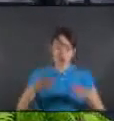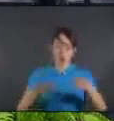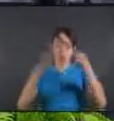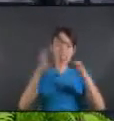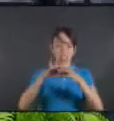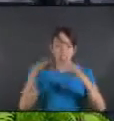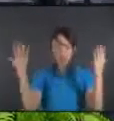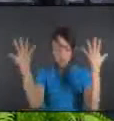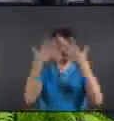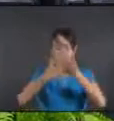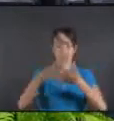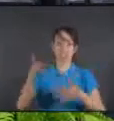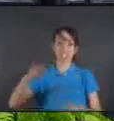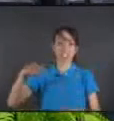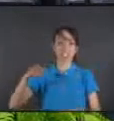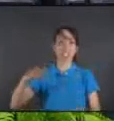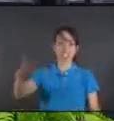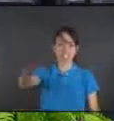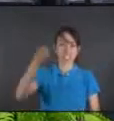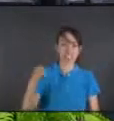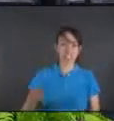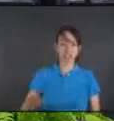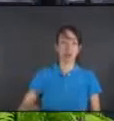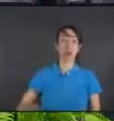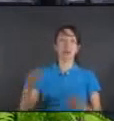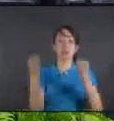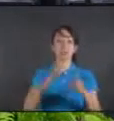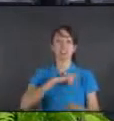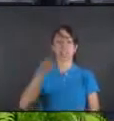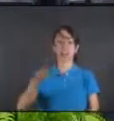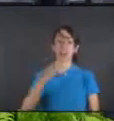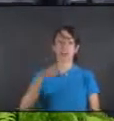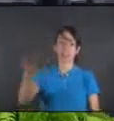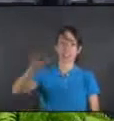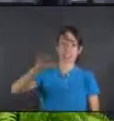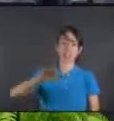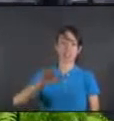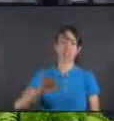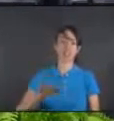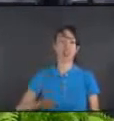Entonces lo que estoy diciendo es que la Santa Cena te traslada al primer día.